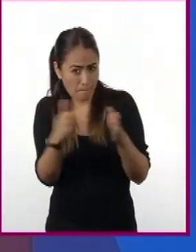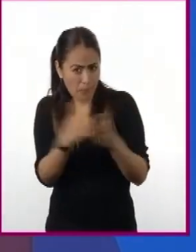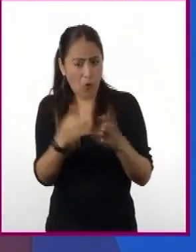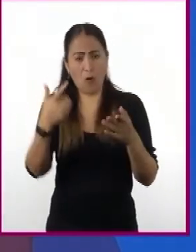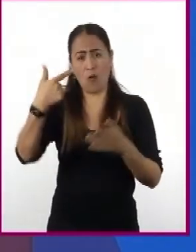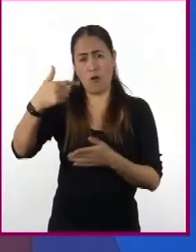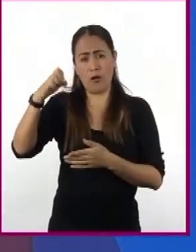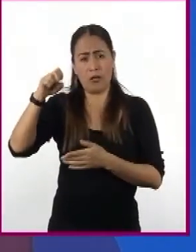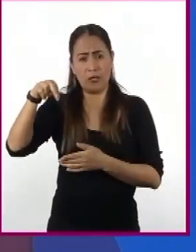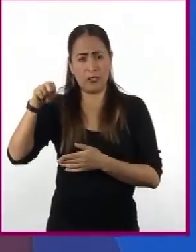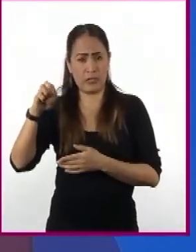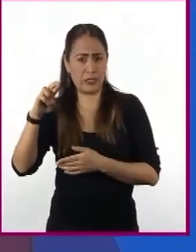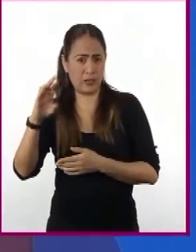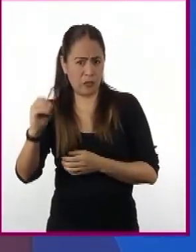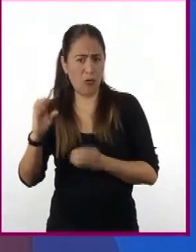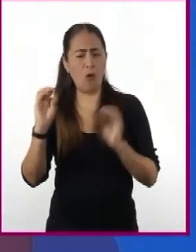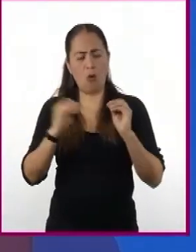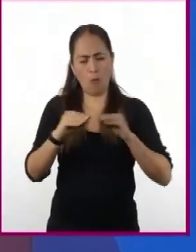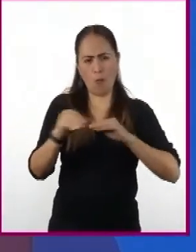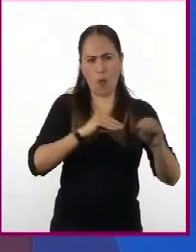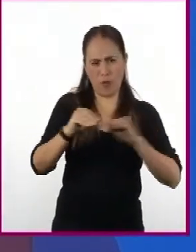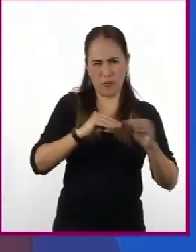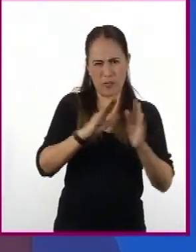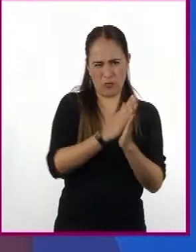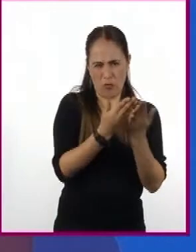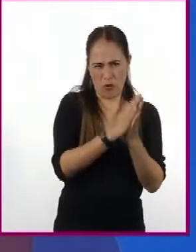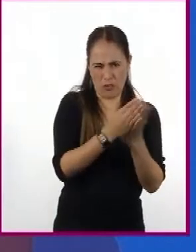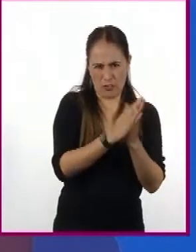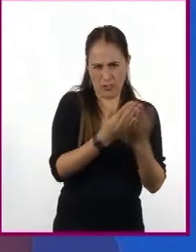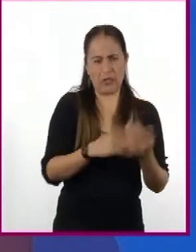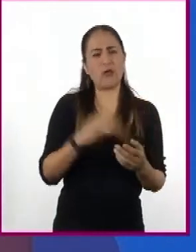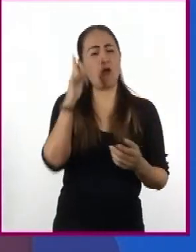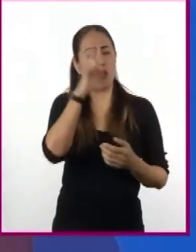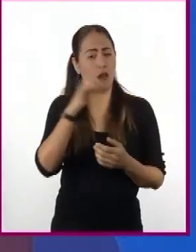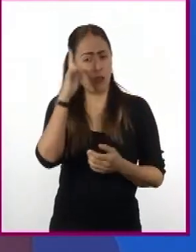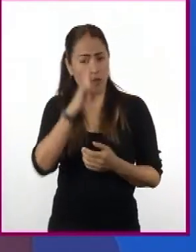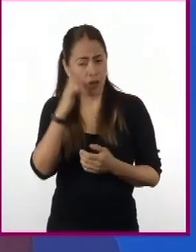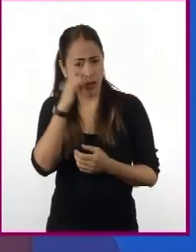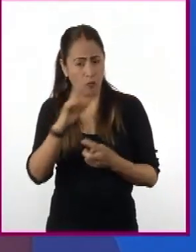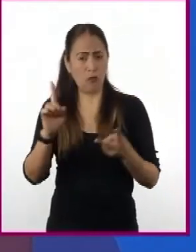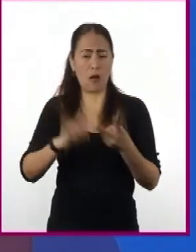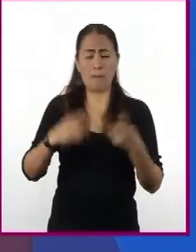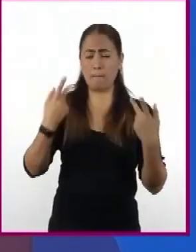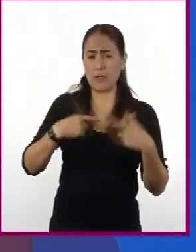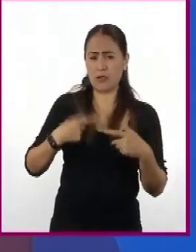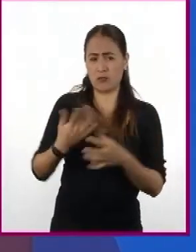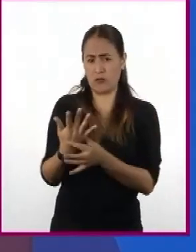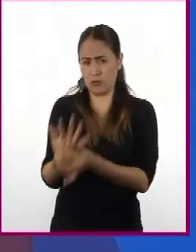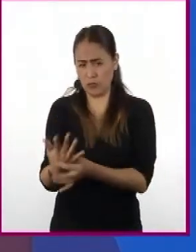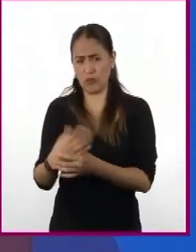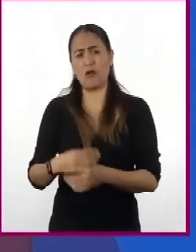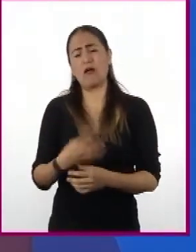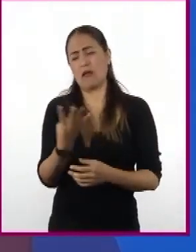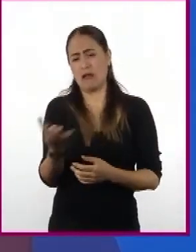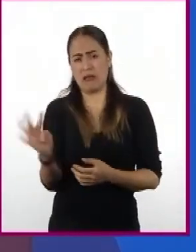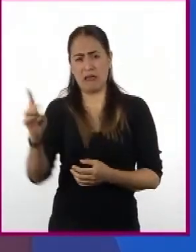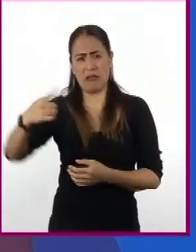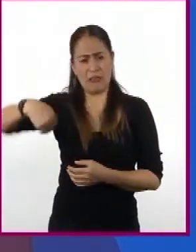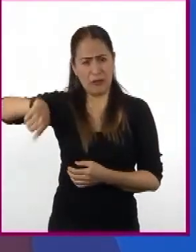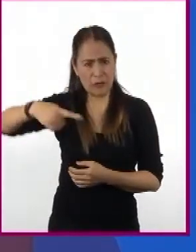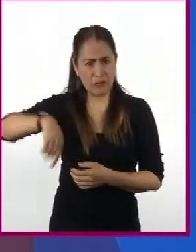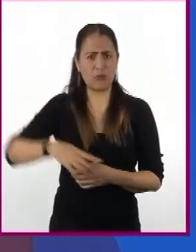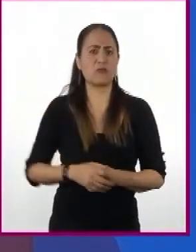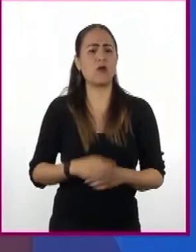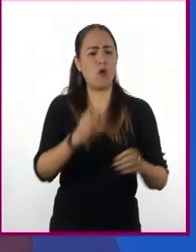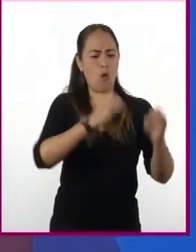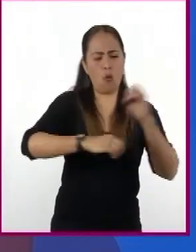género, corriente o movimiento literario, determinada lengua, el género de los autores, determinados autores, relevancia de